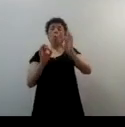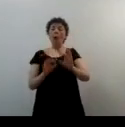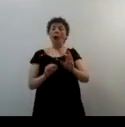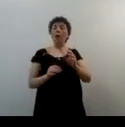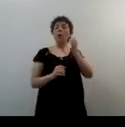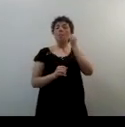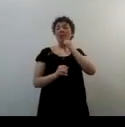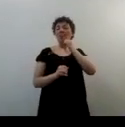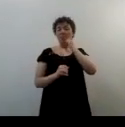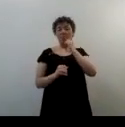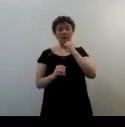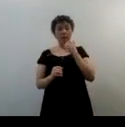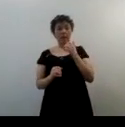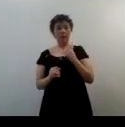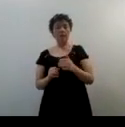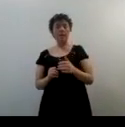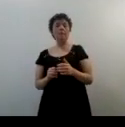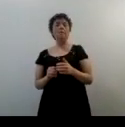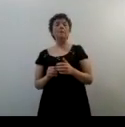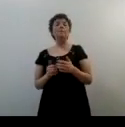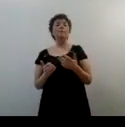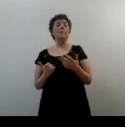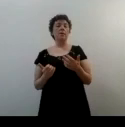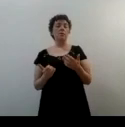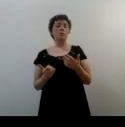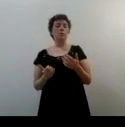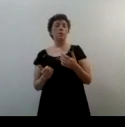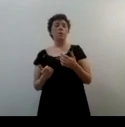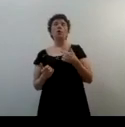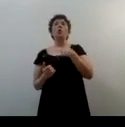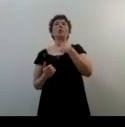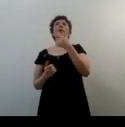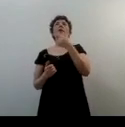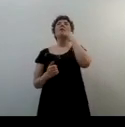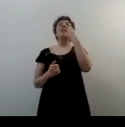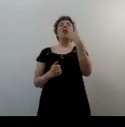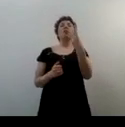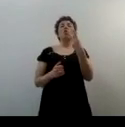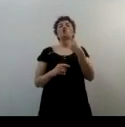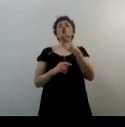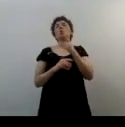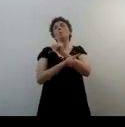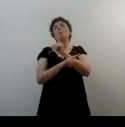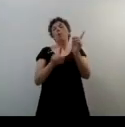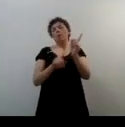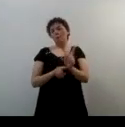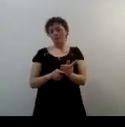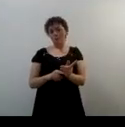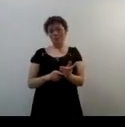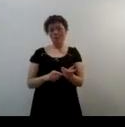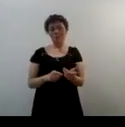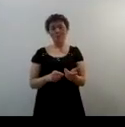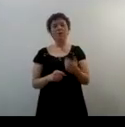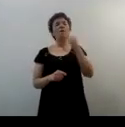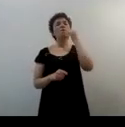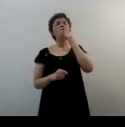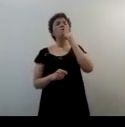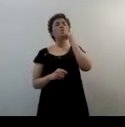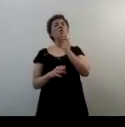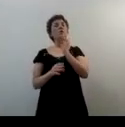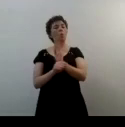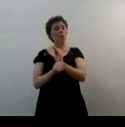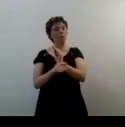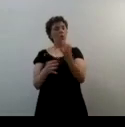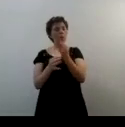que como hoy no me va a ocurrir deciros que no comáis 2 manzanas. Entonces, son frutas que hay que tener cuidado, pero que se pueden